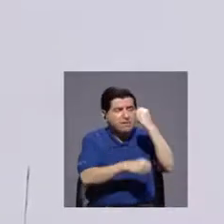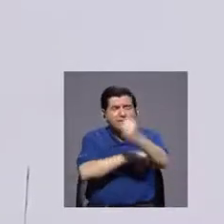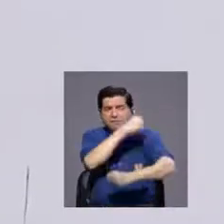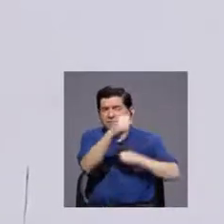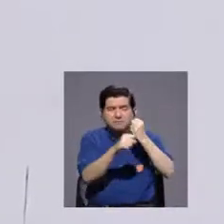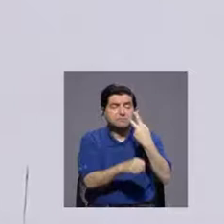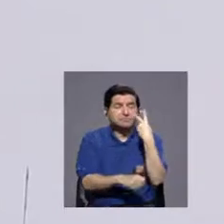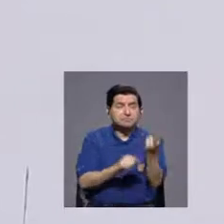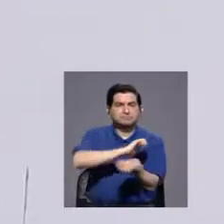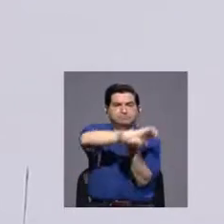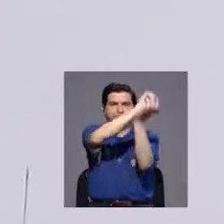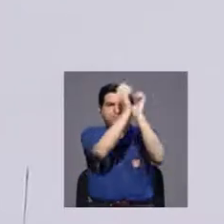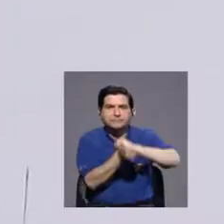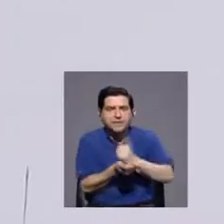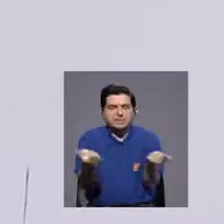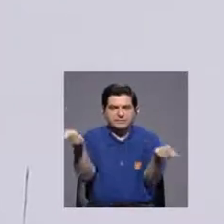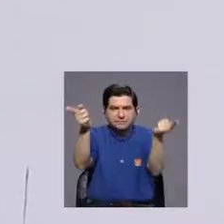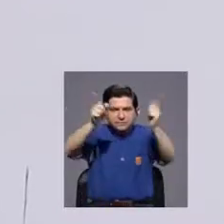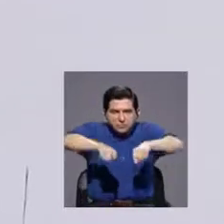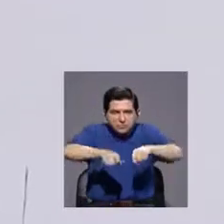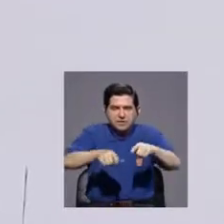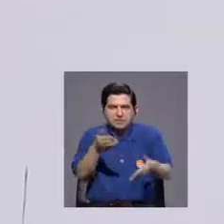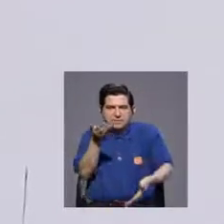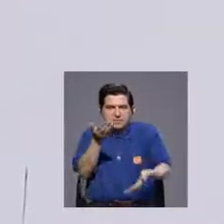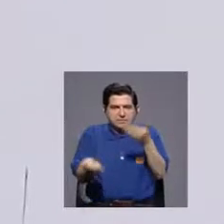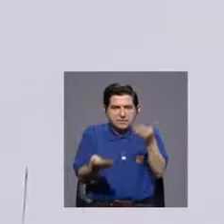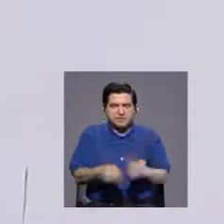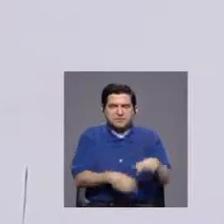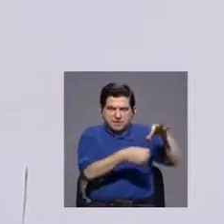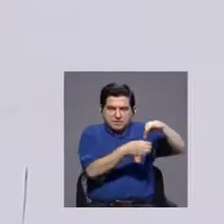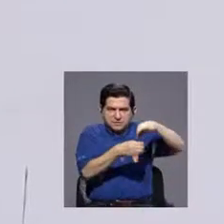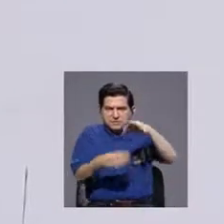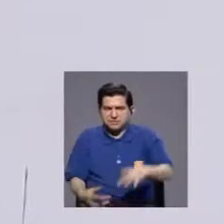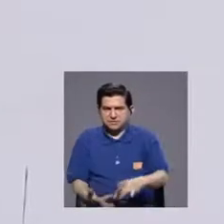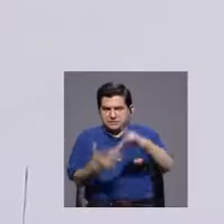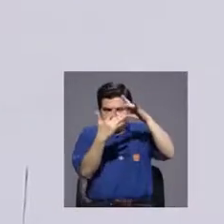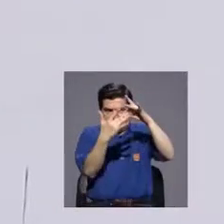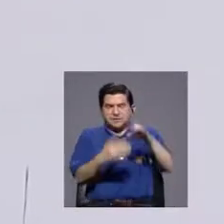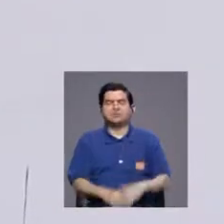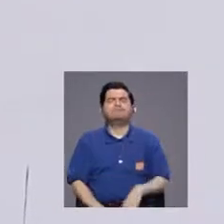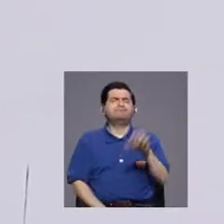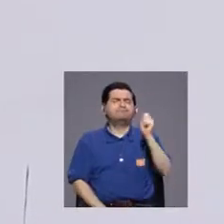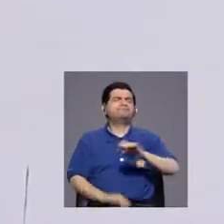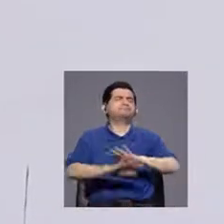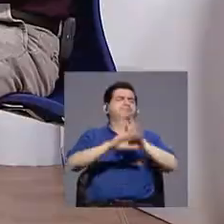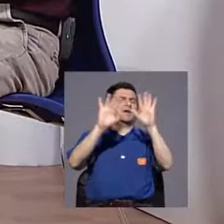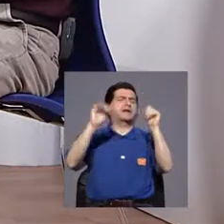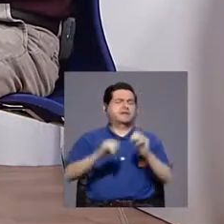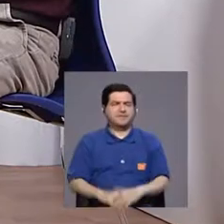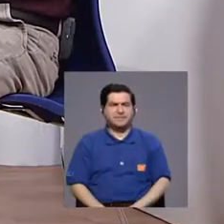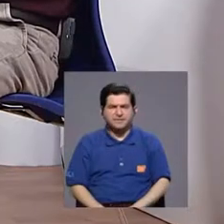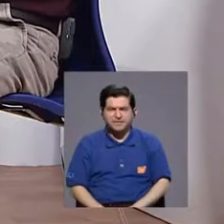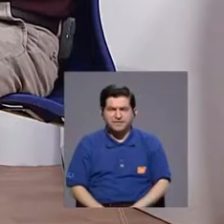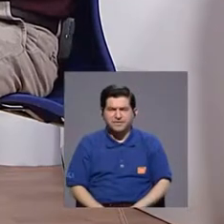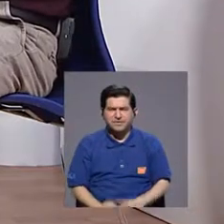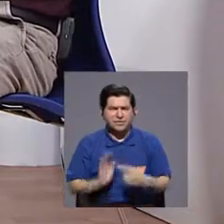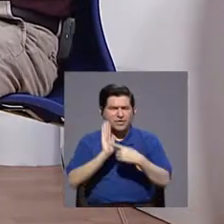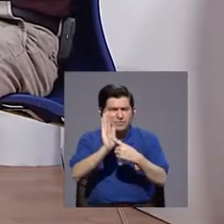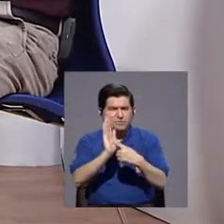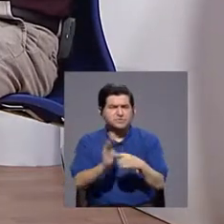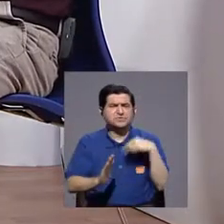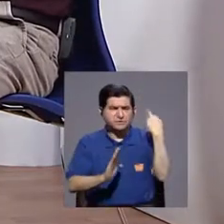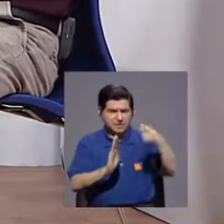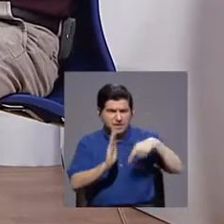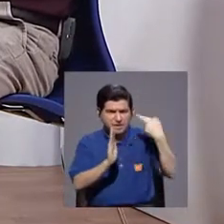poder ver algún cambio digamos a nivel a nivel de cultivos principalmente porque claro yo quiero que esta creemos el papel que juega